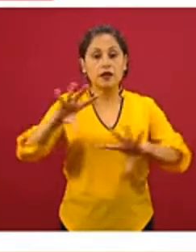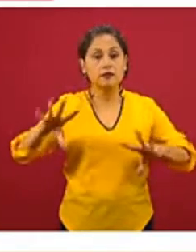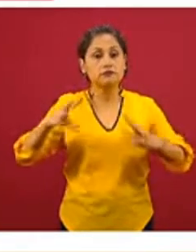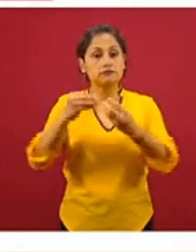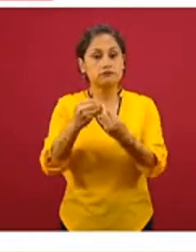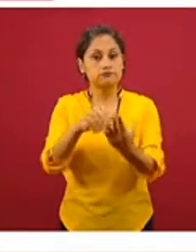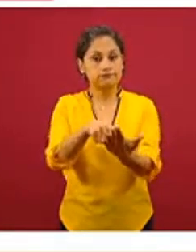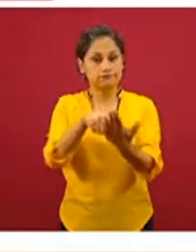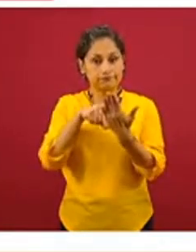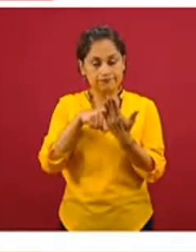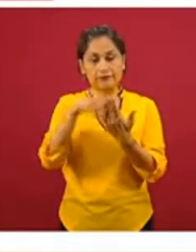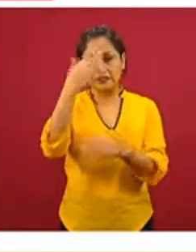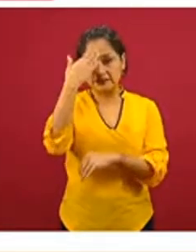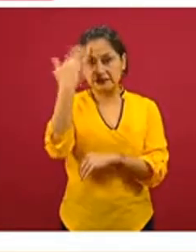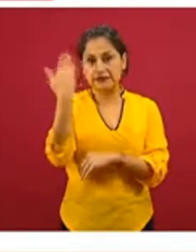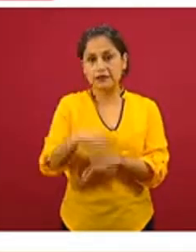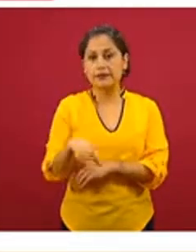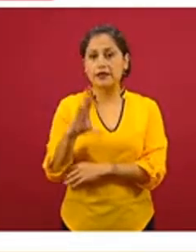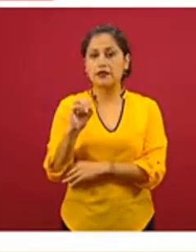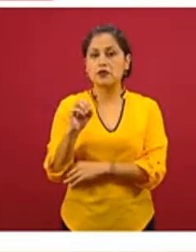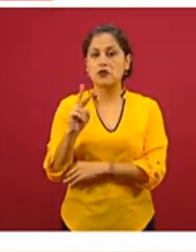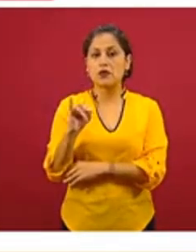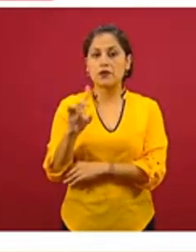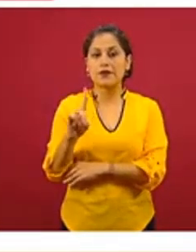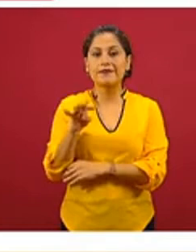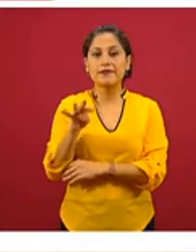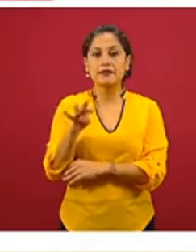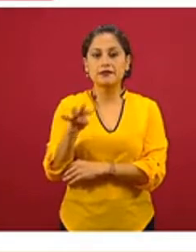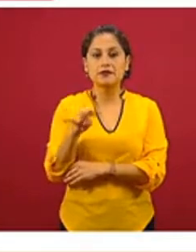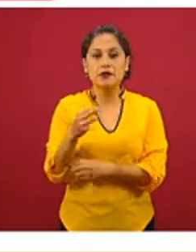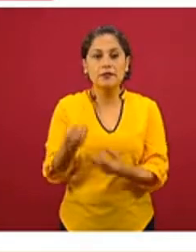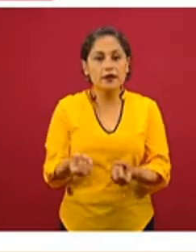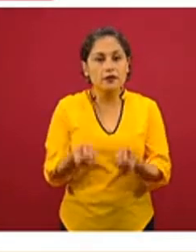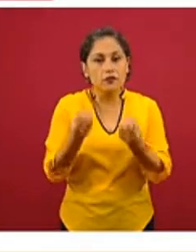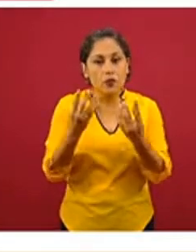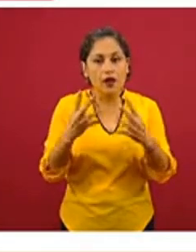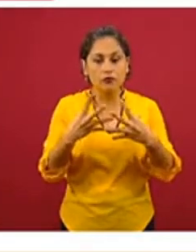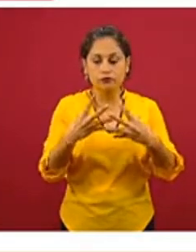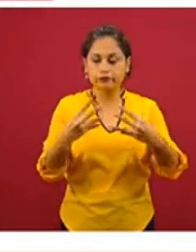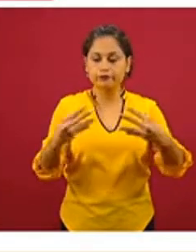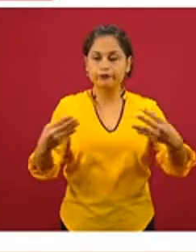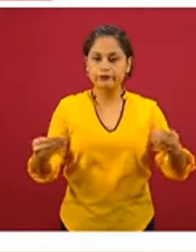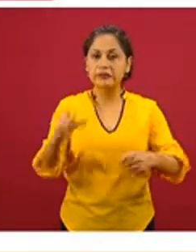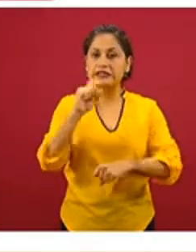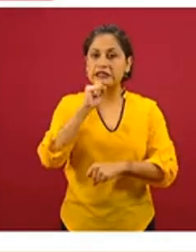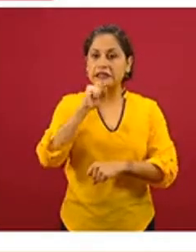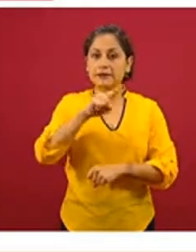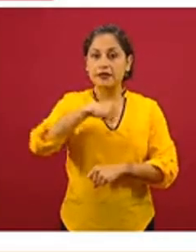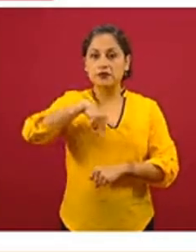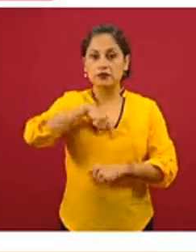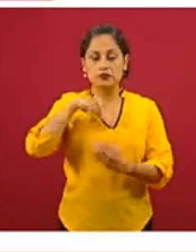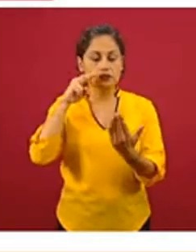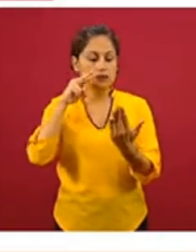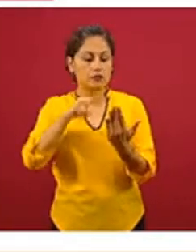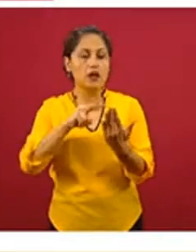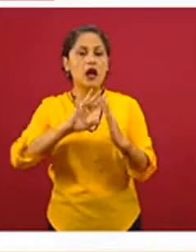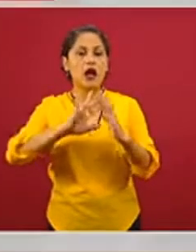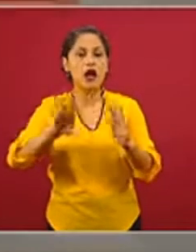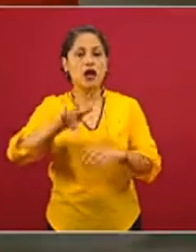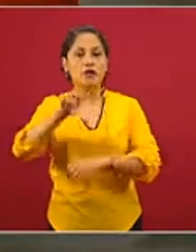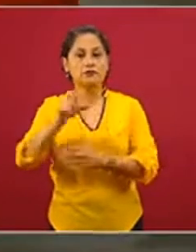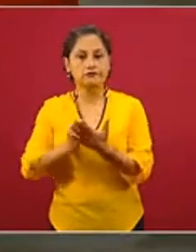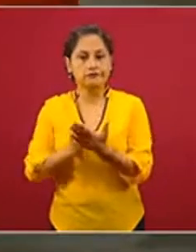panorama y el perfil de COVID-19 en México y que esto aporte la información necesaria para la toma de decisiones. En la